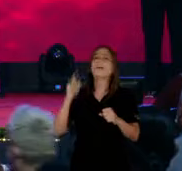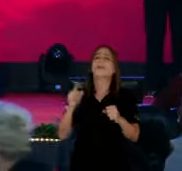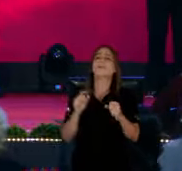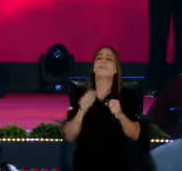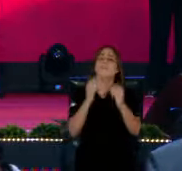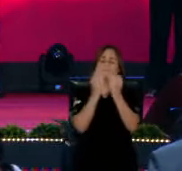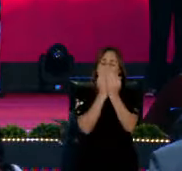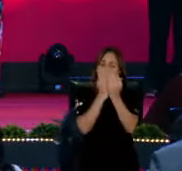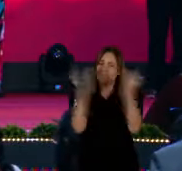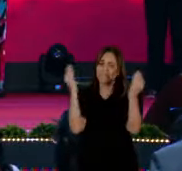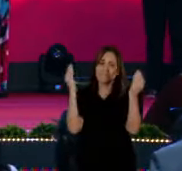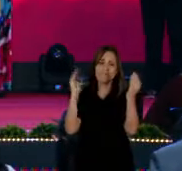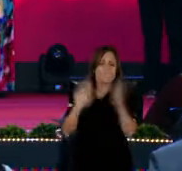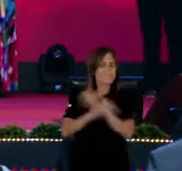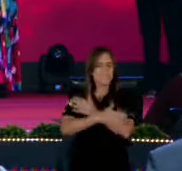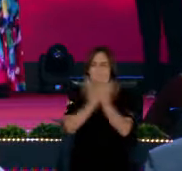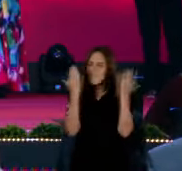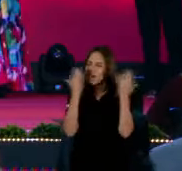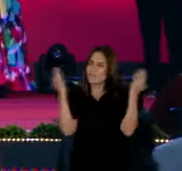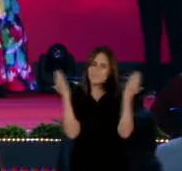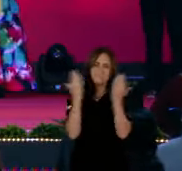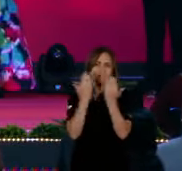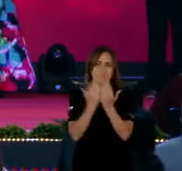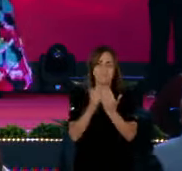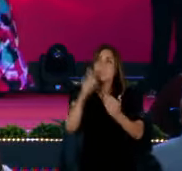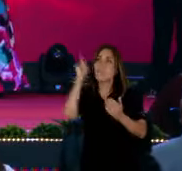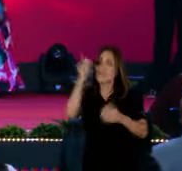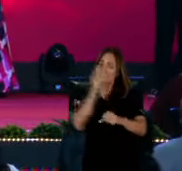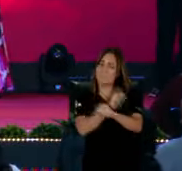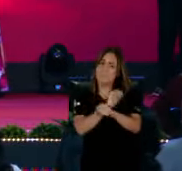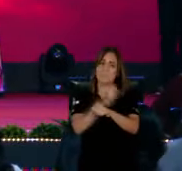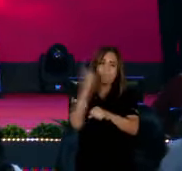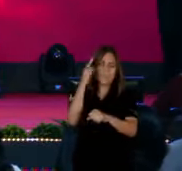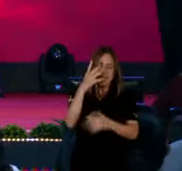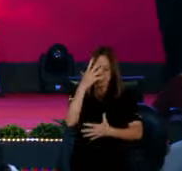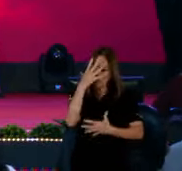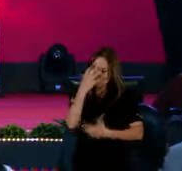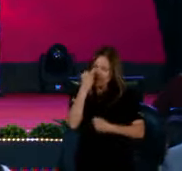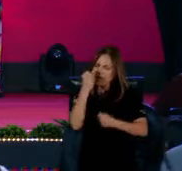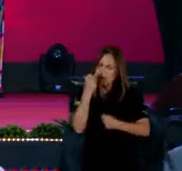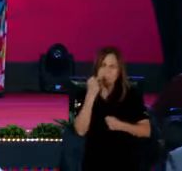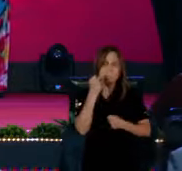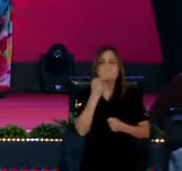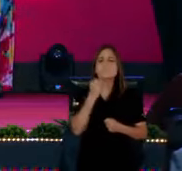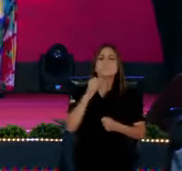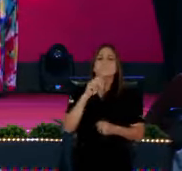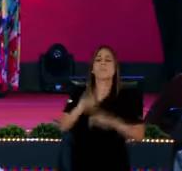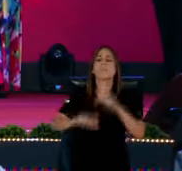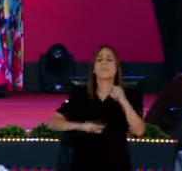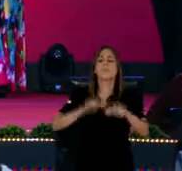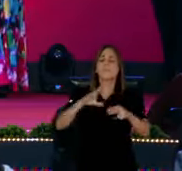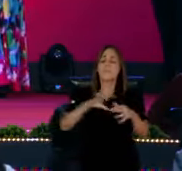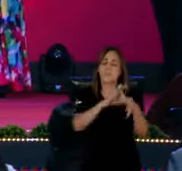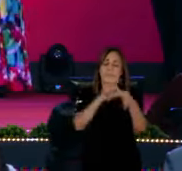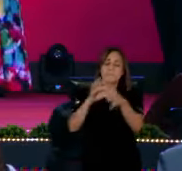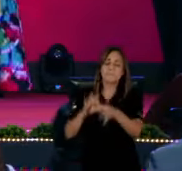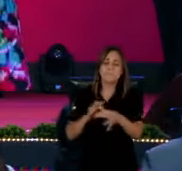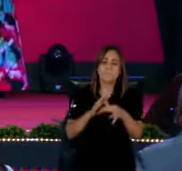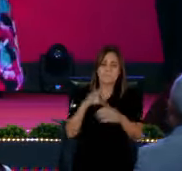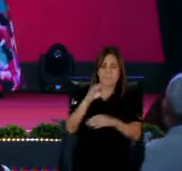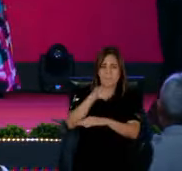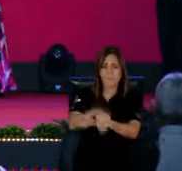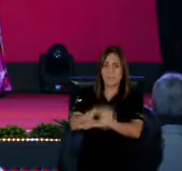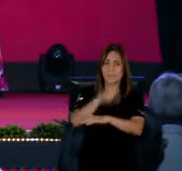puertas, nadie puede cerrar. Él trabaja, los que confían, camina contigo.